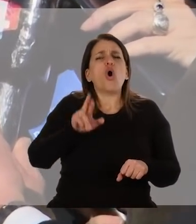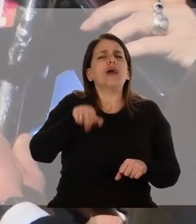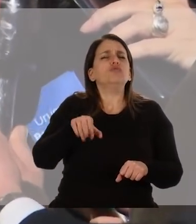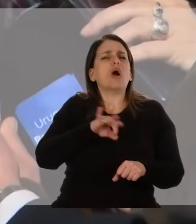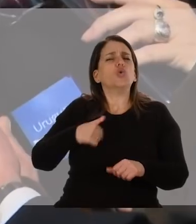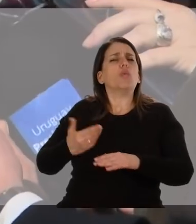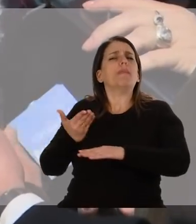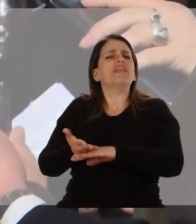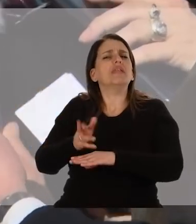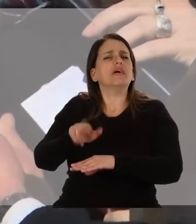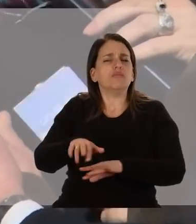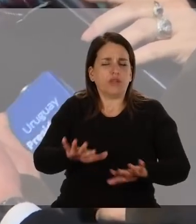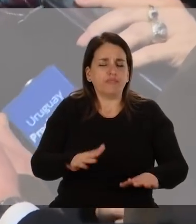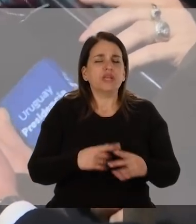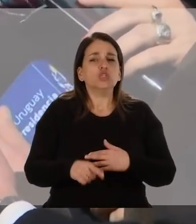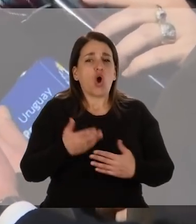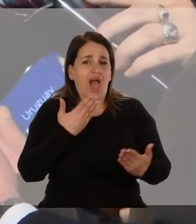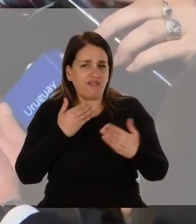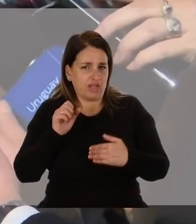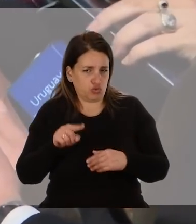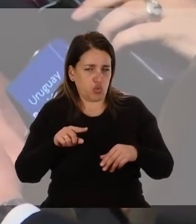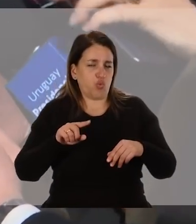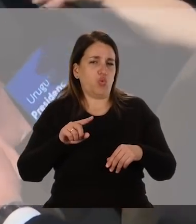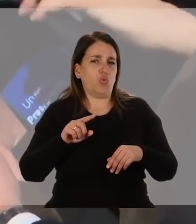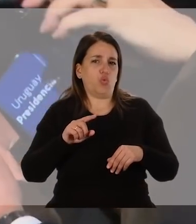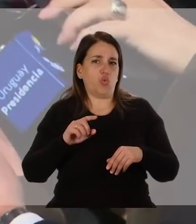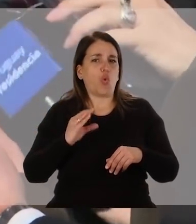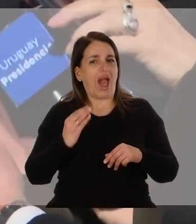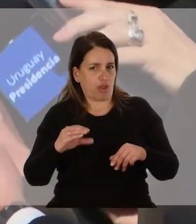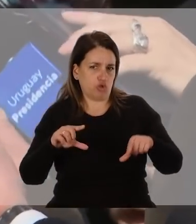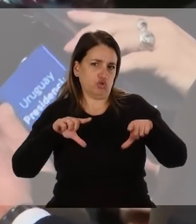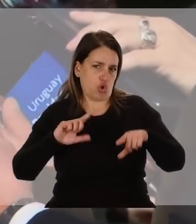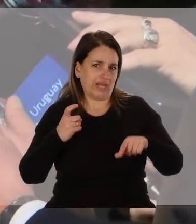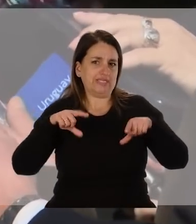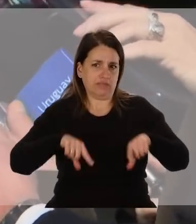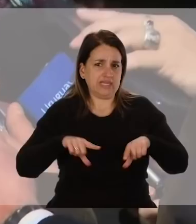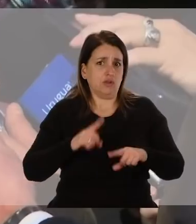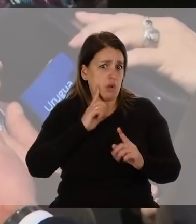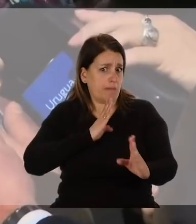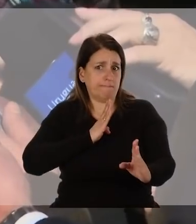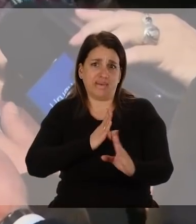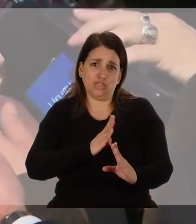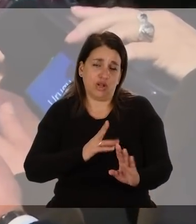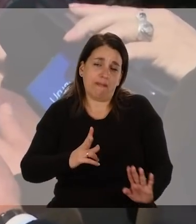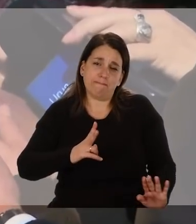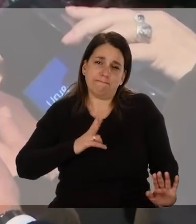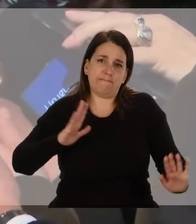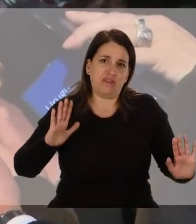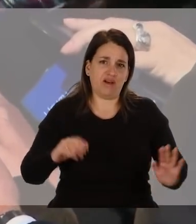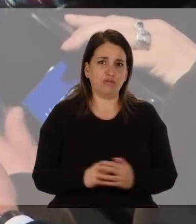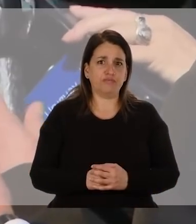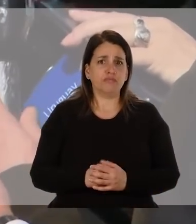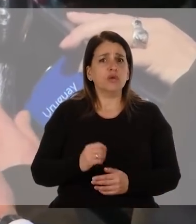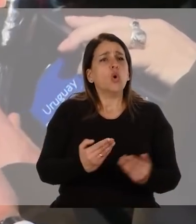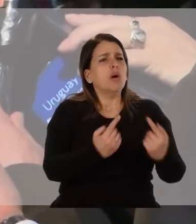renunció hizo renunciar? Hablé con Germán de manera personal, que obviamente la conversación queda en